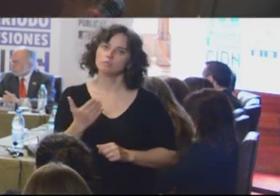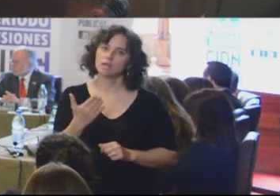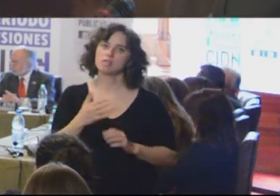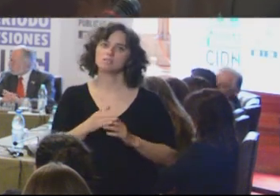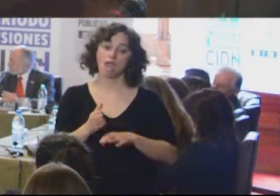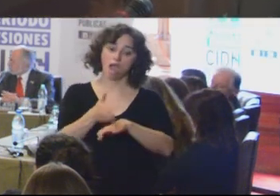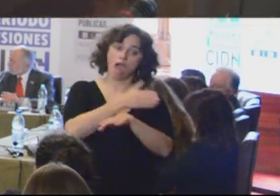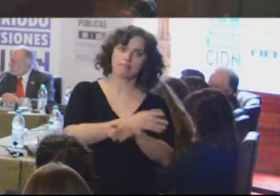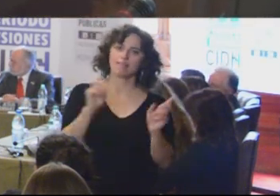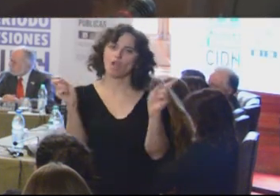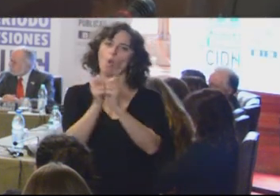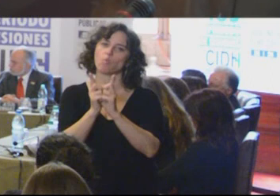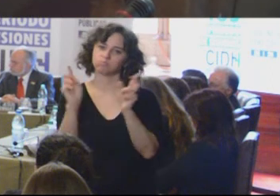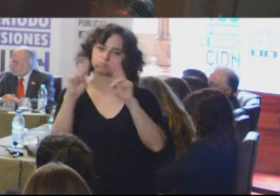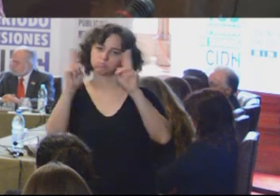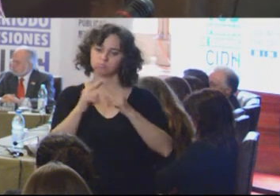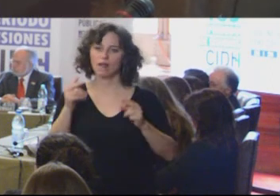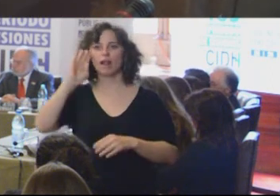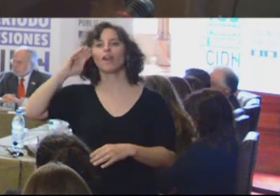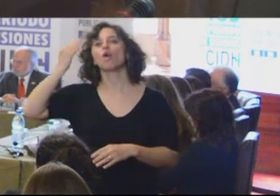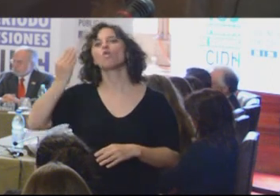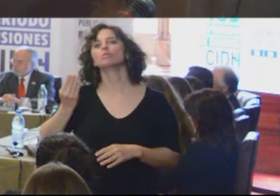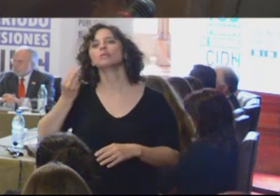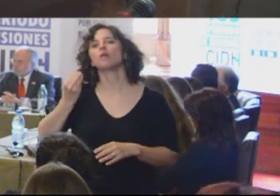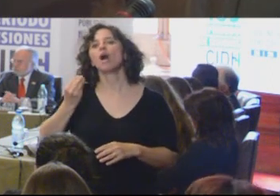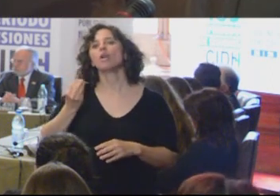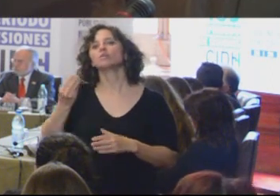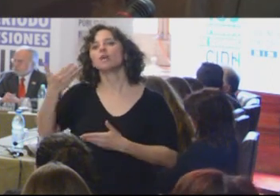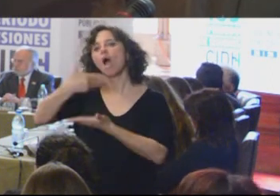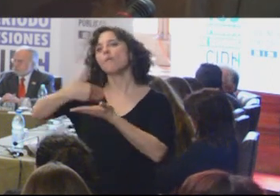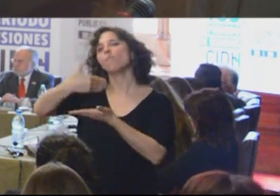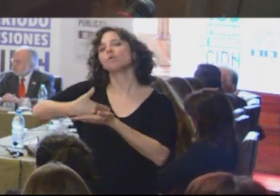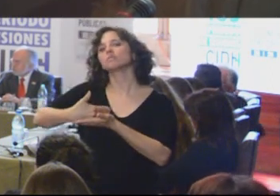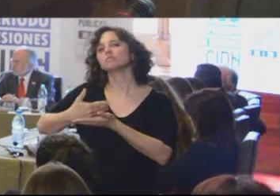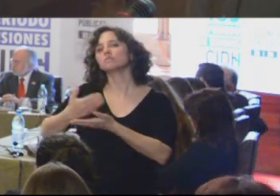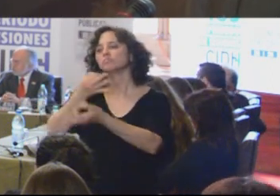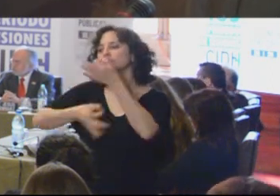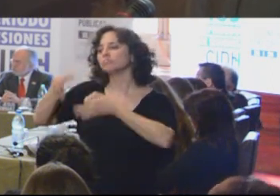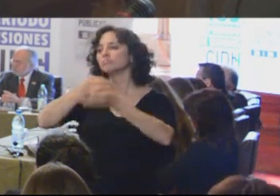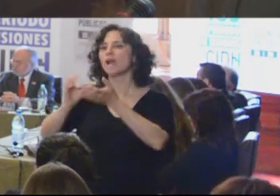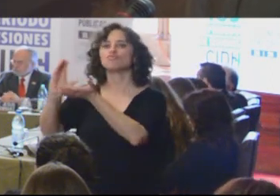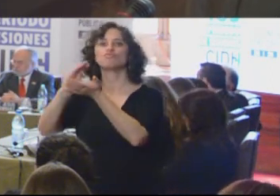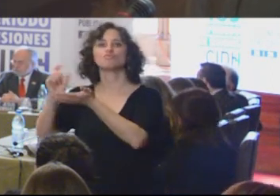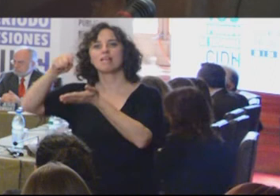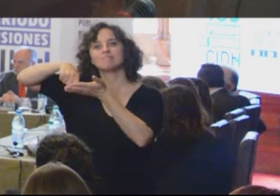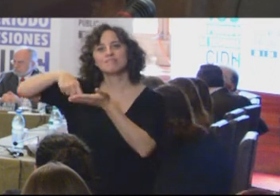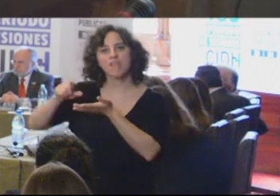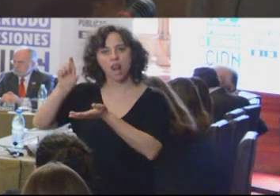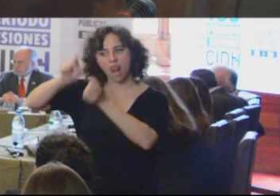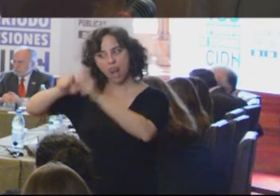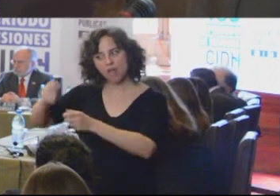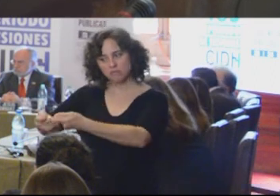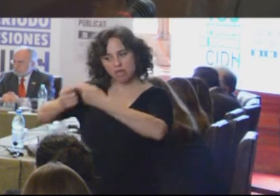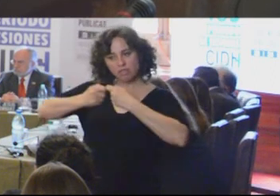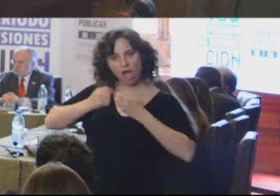antes de concluir mi reconocimiento a los aportes que la sociedad civil hoy le entrega